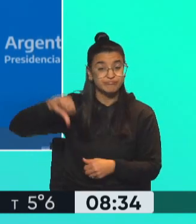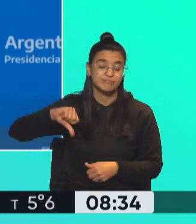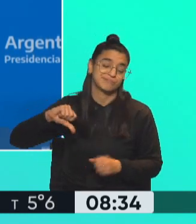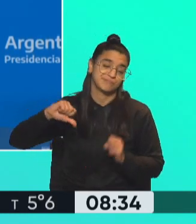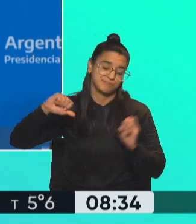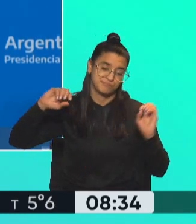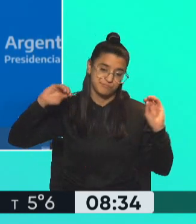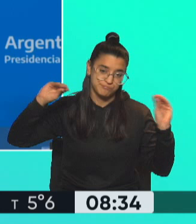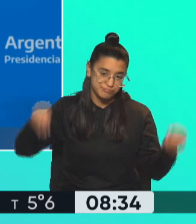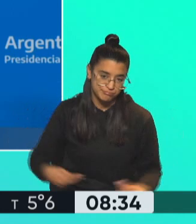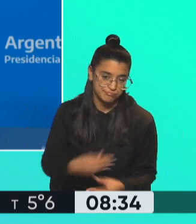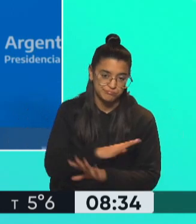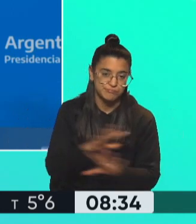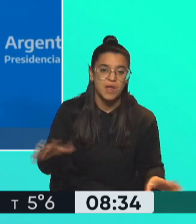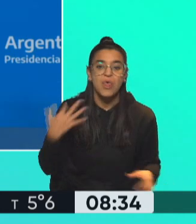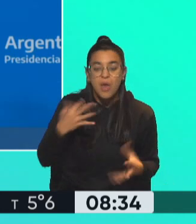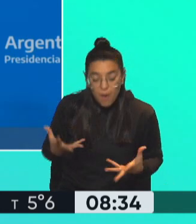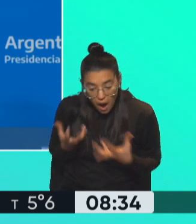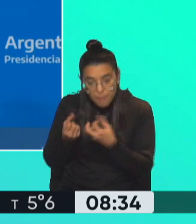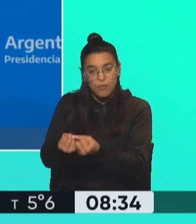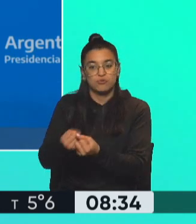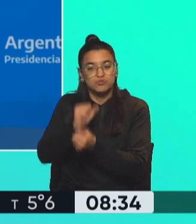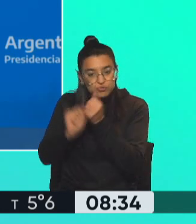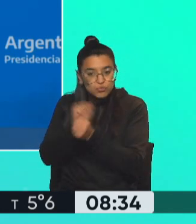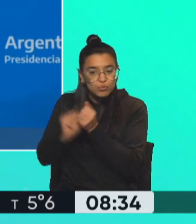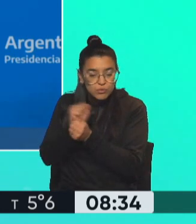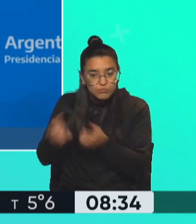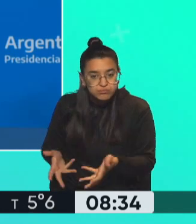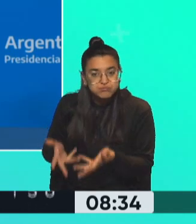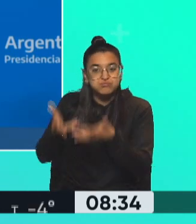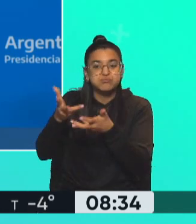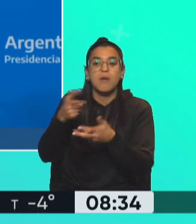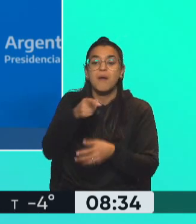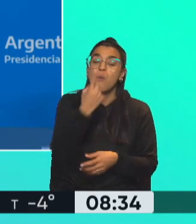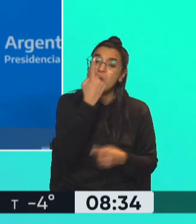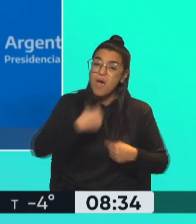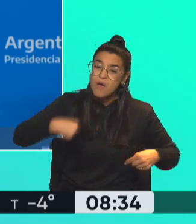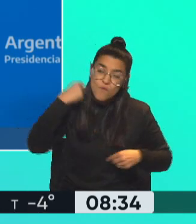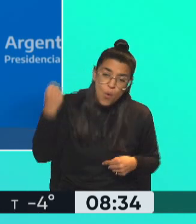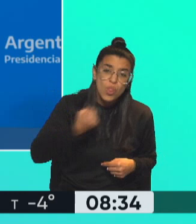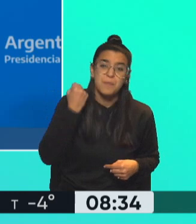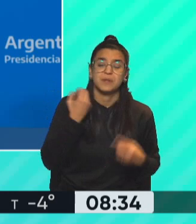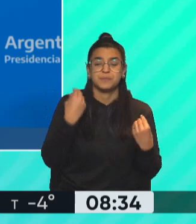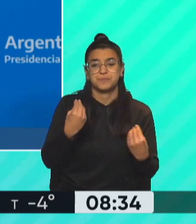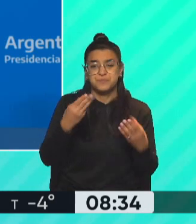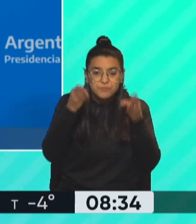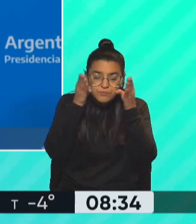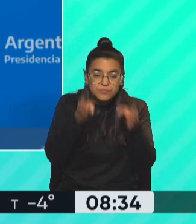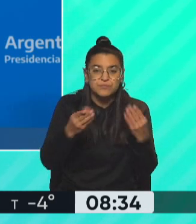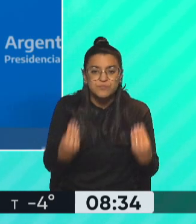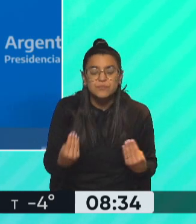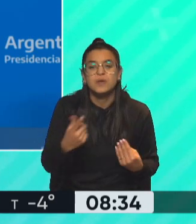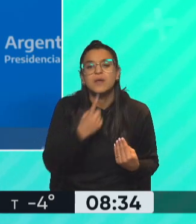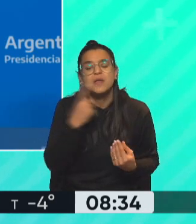peor. Claro. Es decir, hay que darle sustentabilidad a la industria y uno de los ejes fundamentales tiene que ver con esto, con